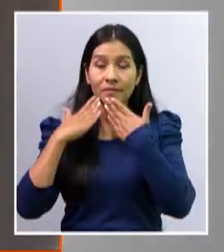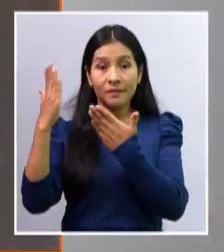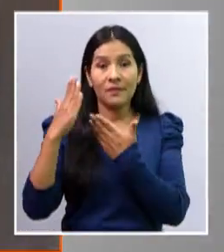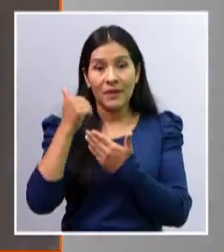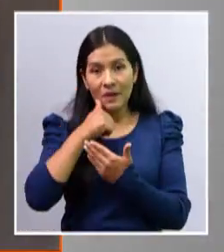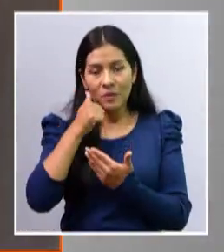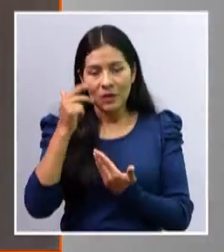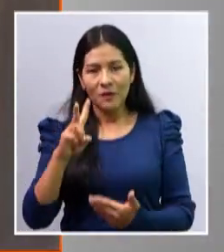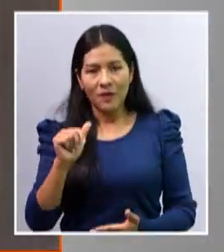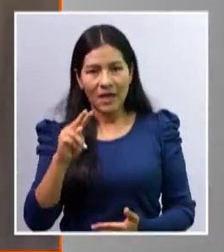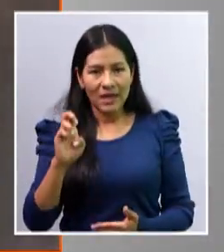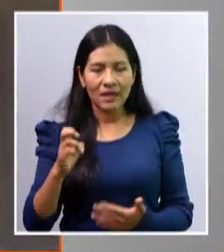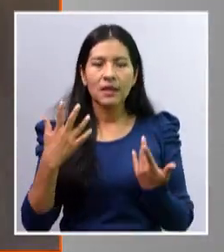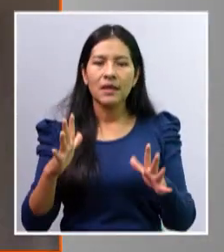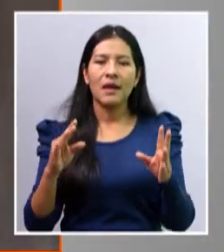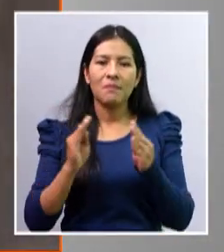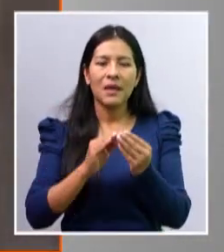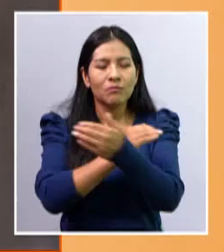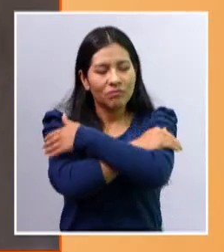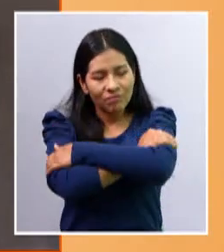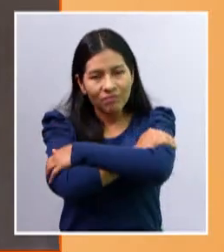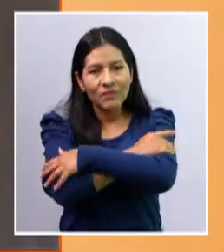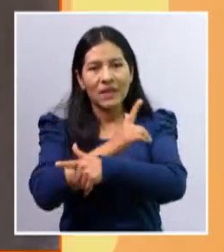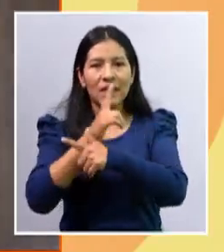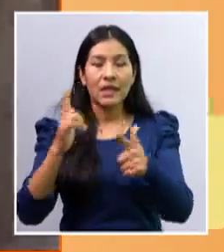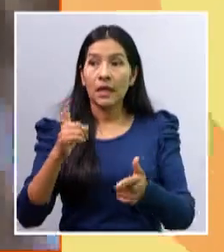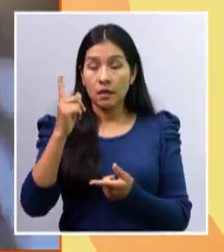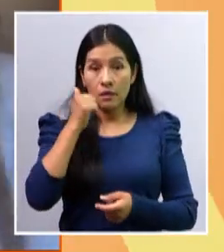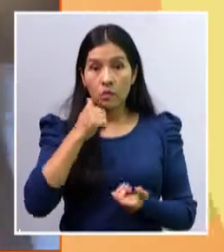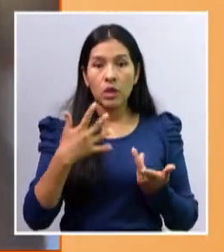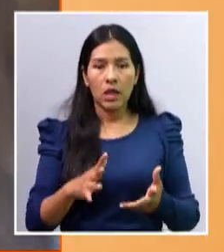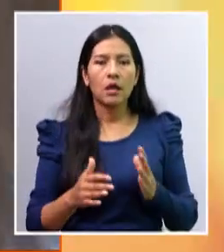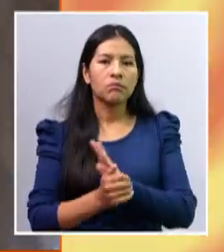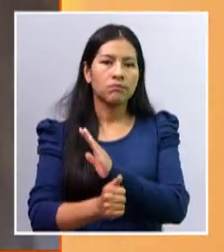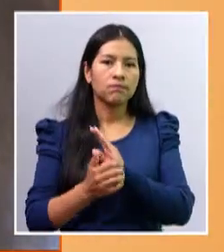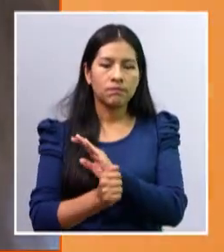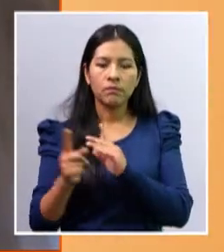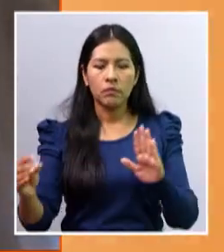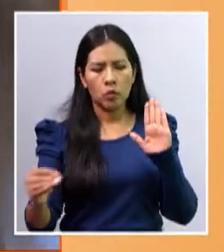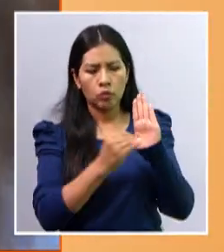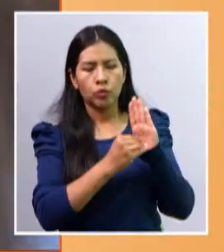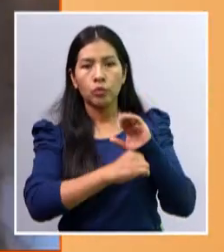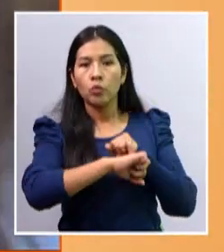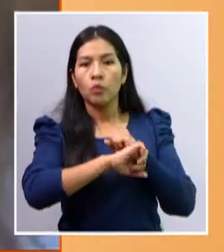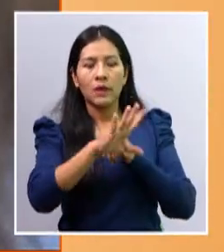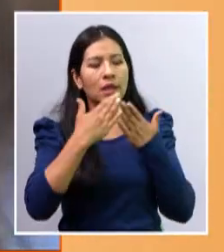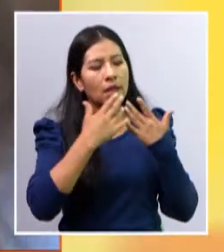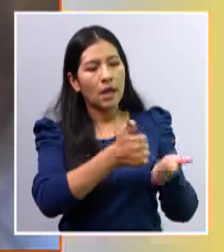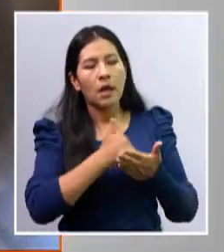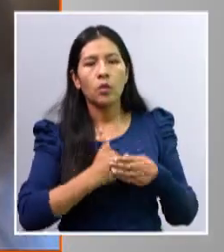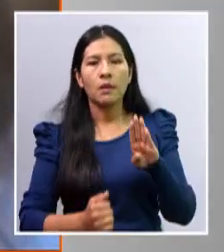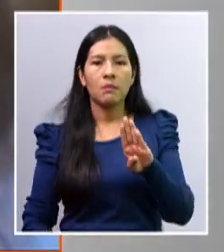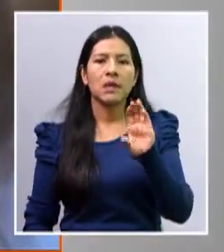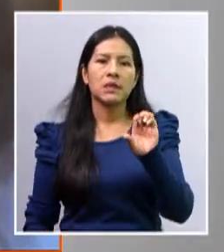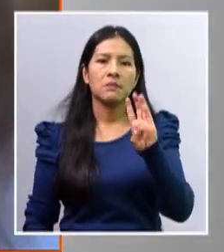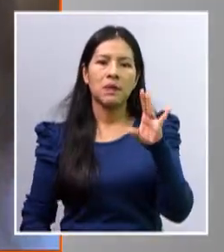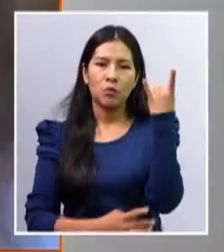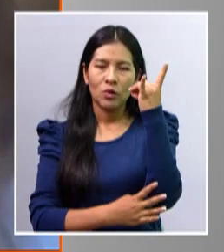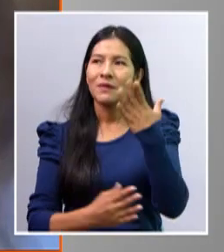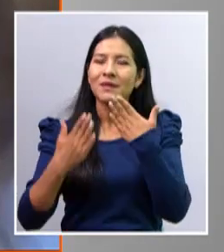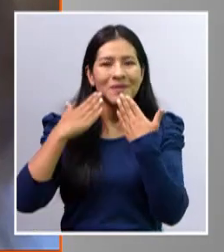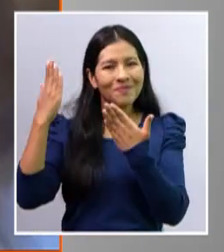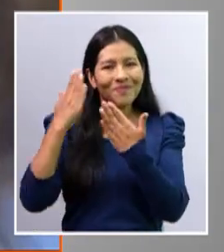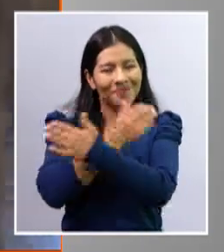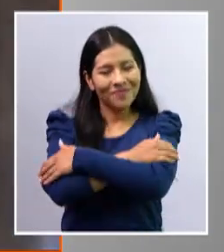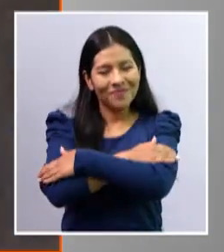Vane un abrazo gigantesco y bueno recordemos que ella justamente ha podido sacar la publicación gracias a la fundación del Banco Central de Bolivia un abrazo